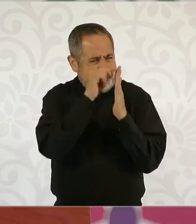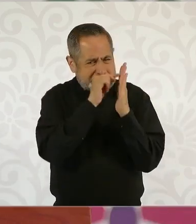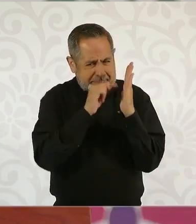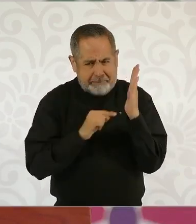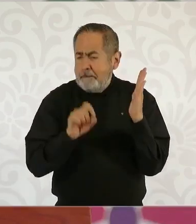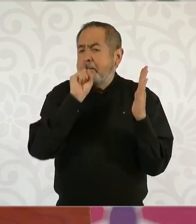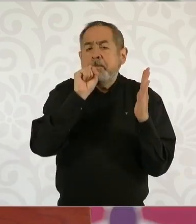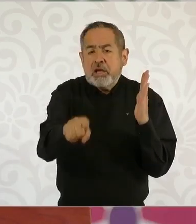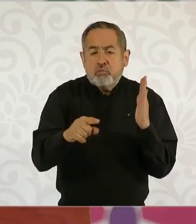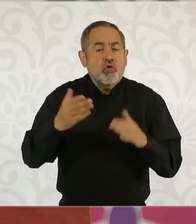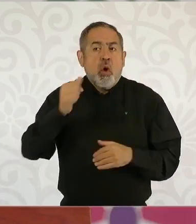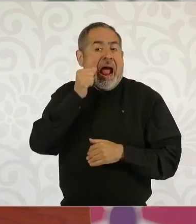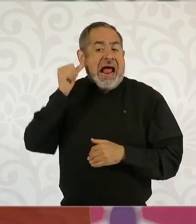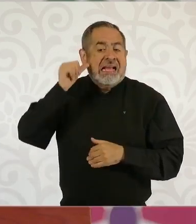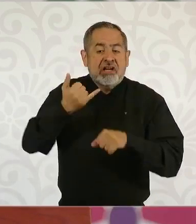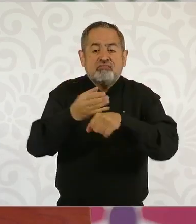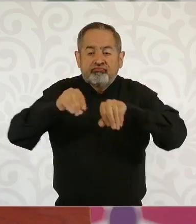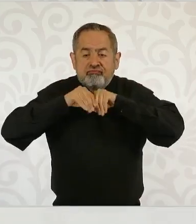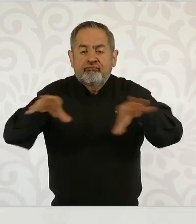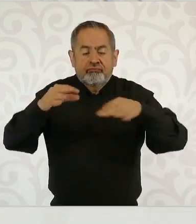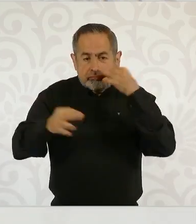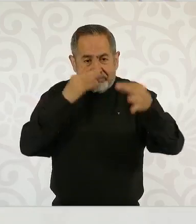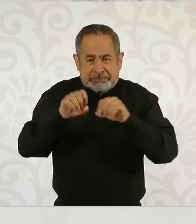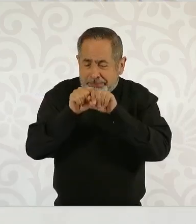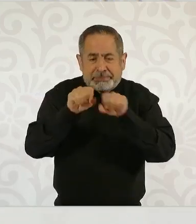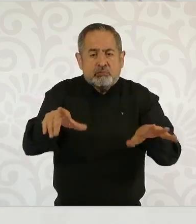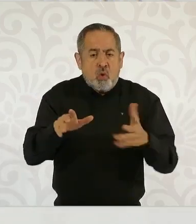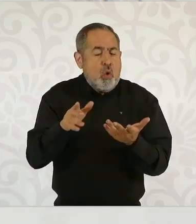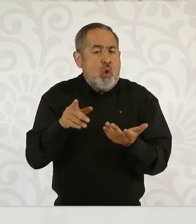mismos que publiqué el día de ayer para el caso